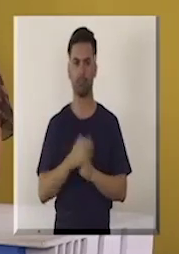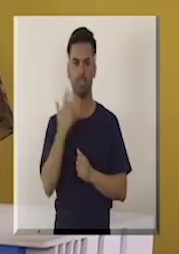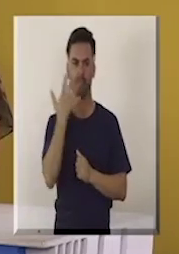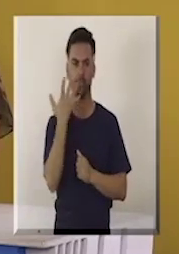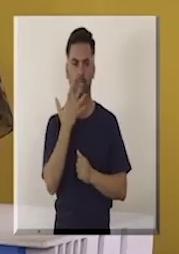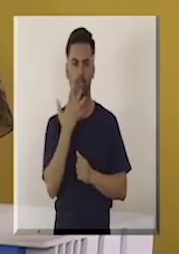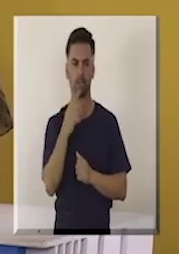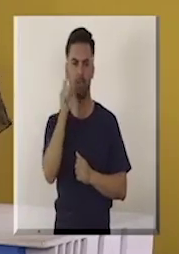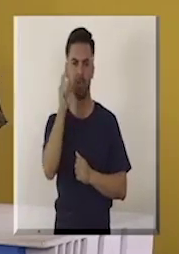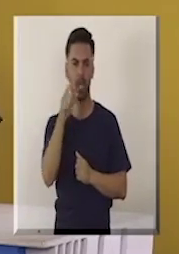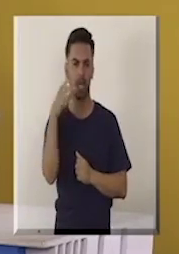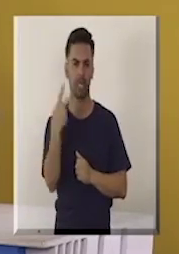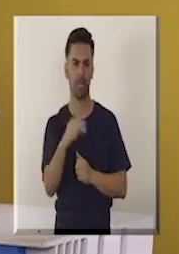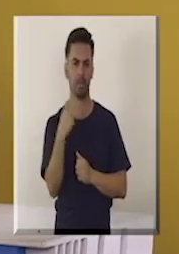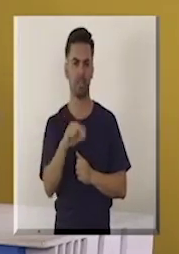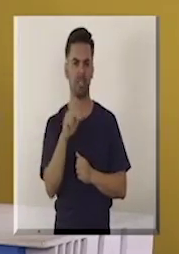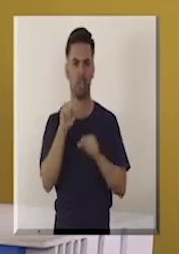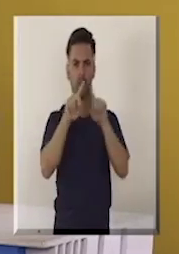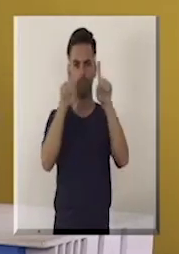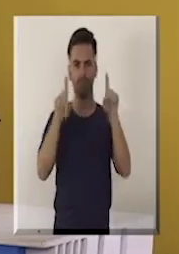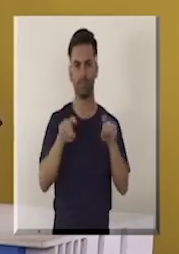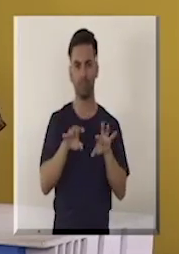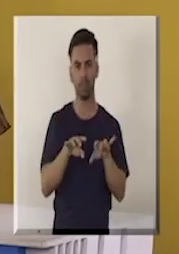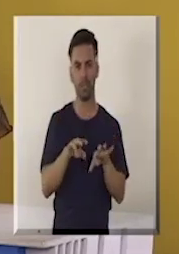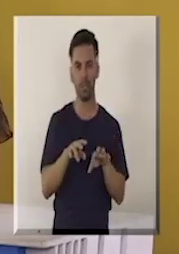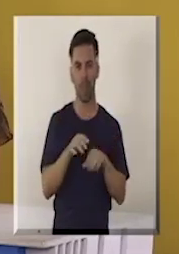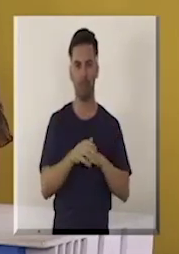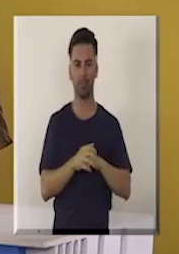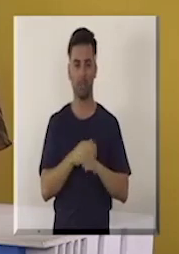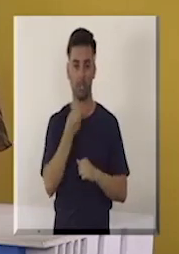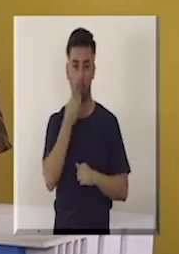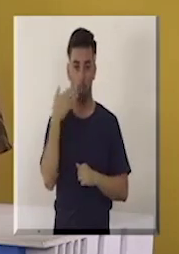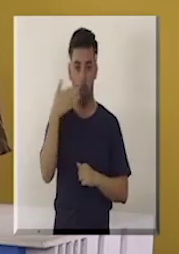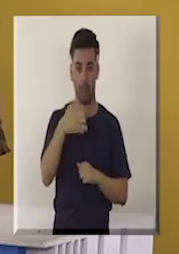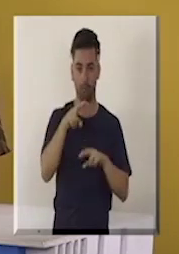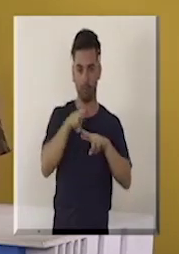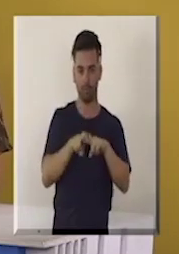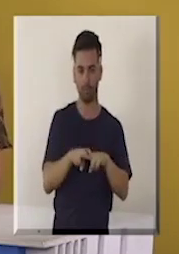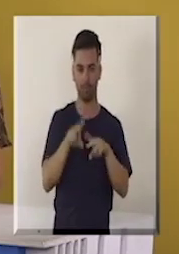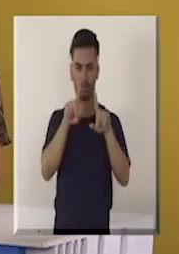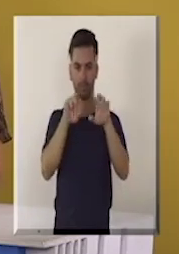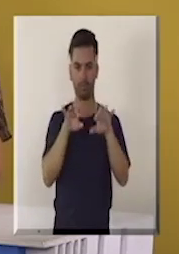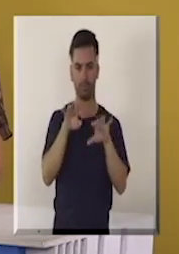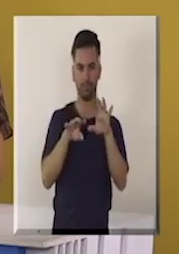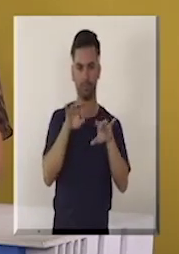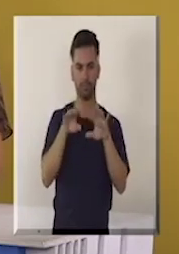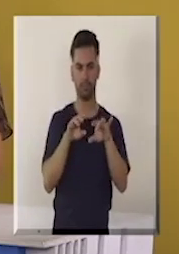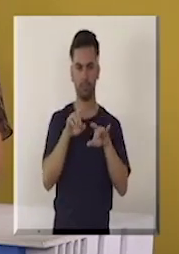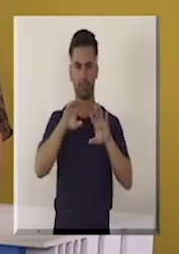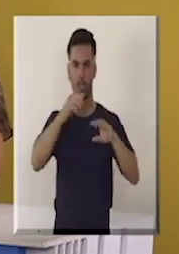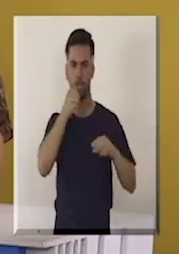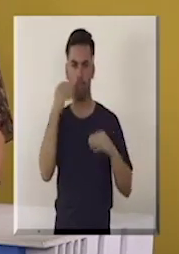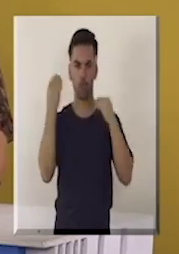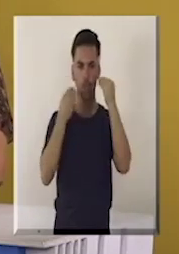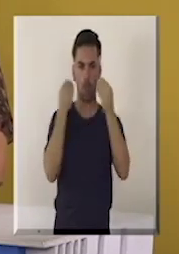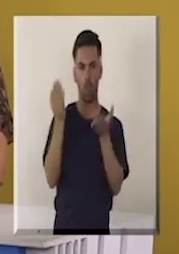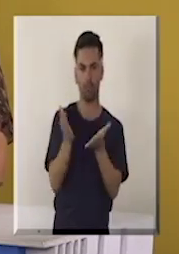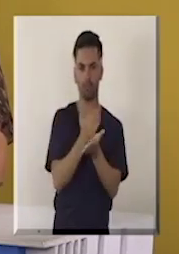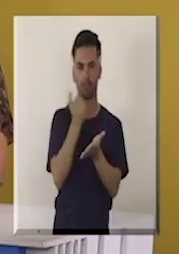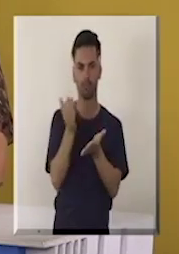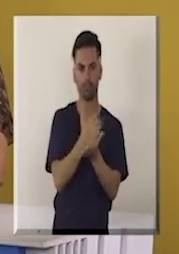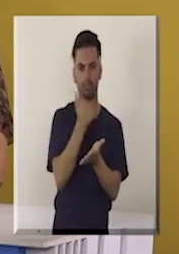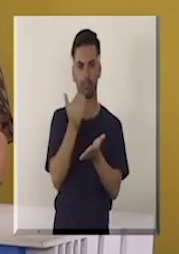repasador virtual. El repasador virtual también te permite consultar todas aquellas dudas que